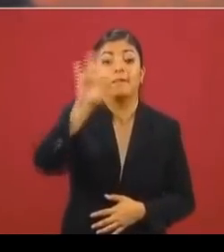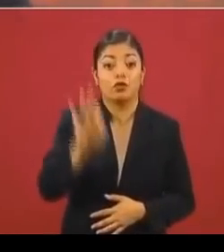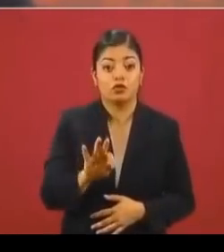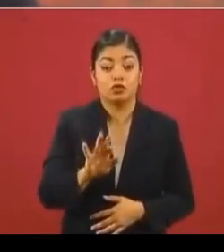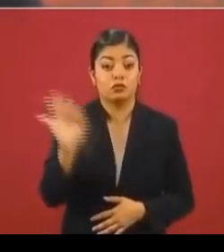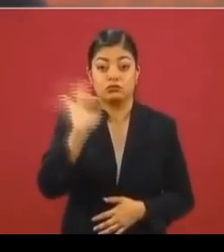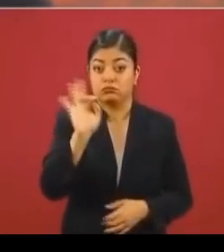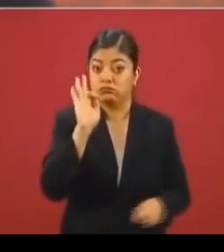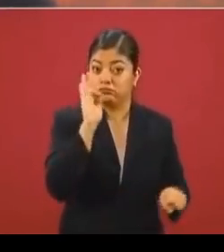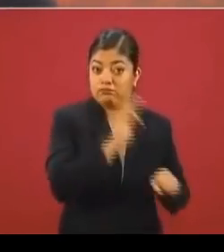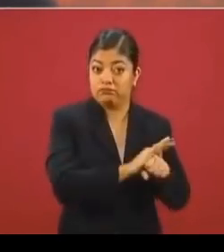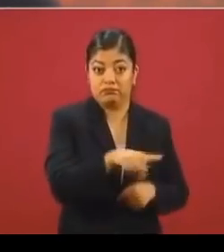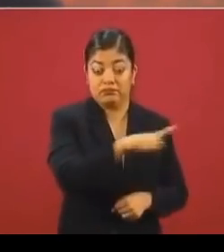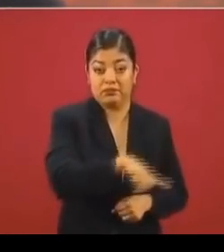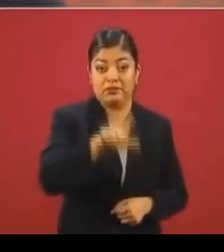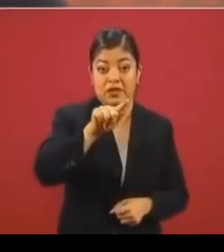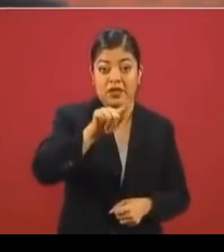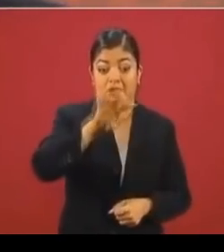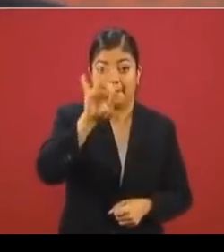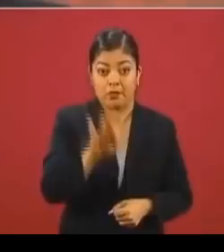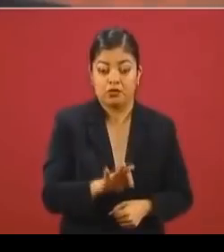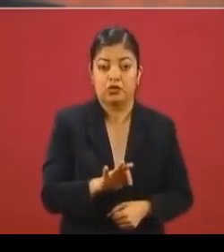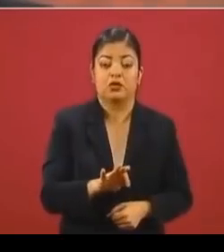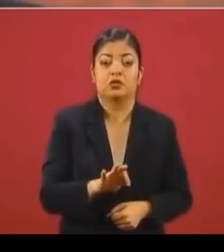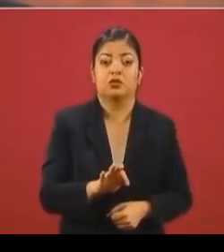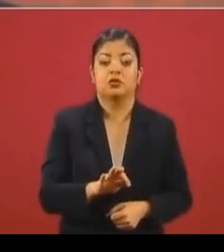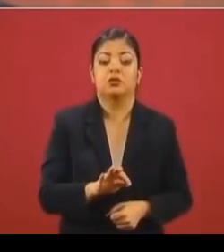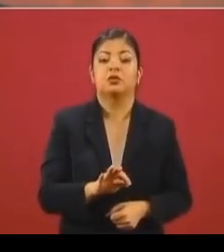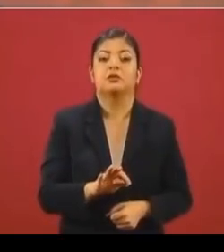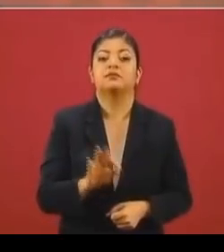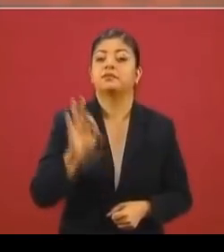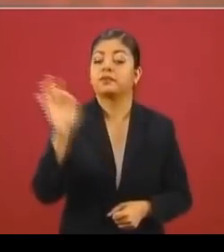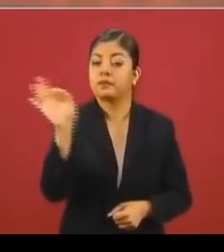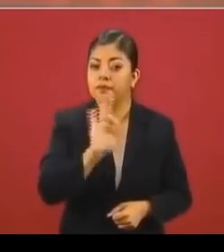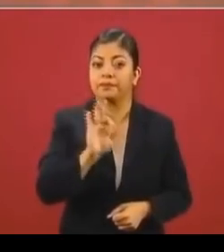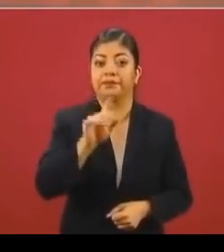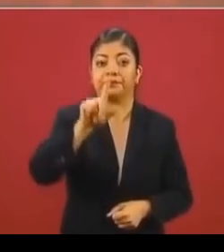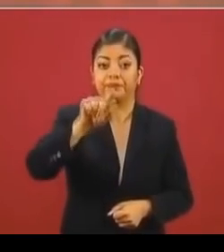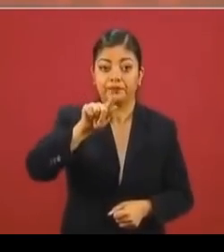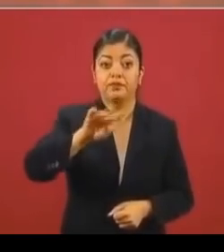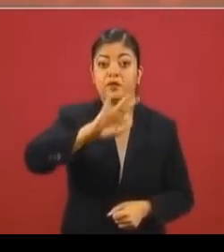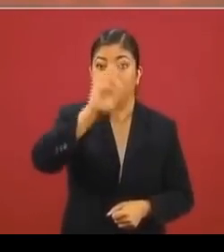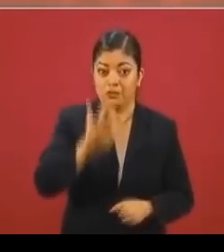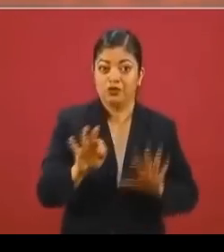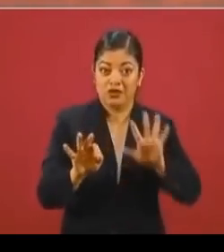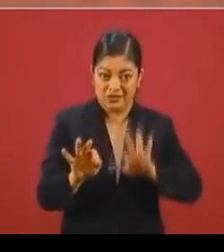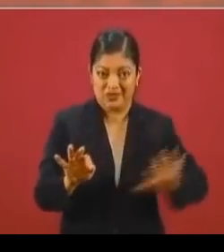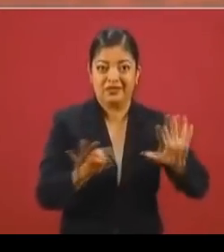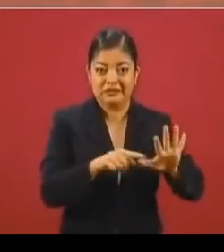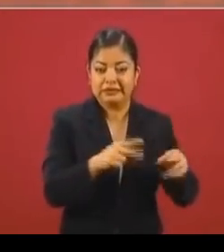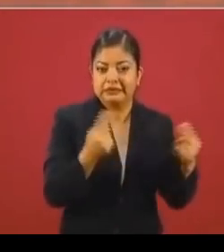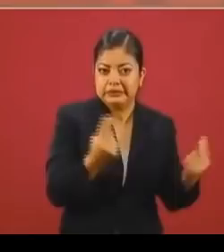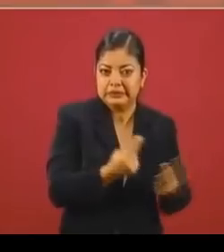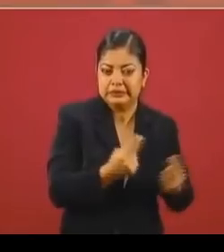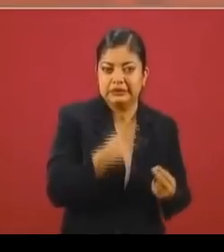se protege al 70%, si se le permite al 70% de la población de